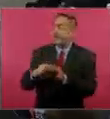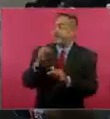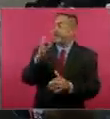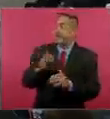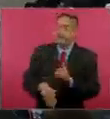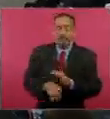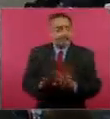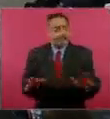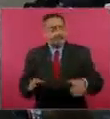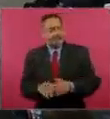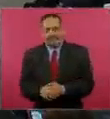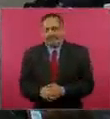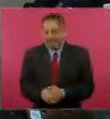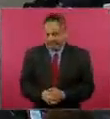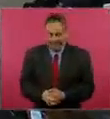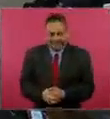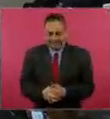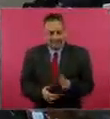más